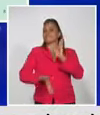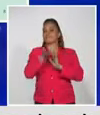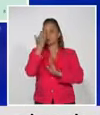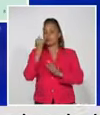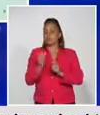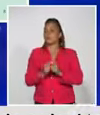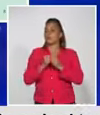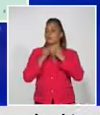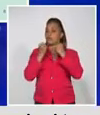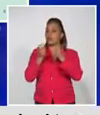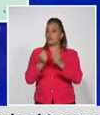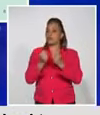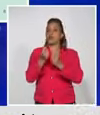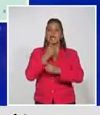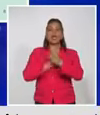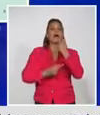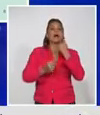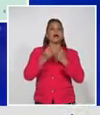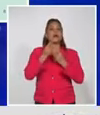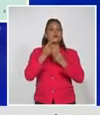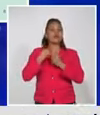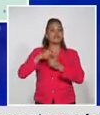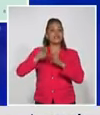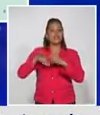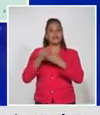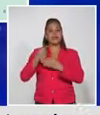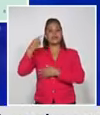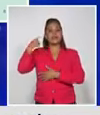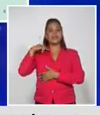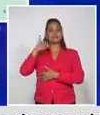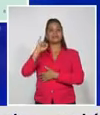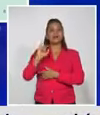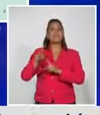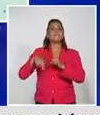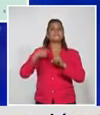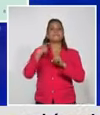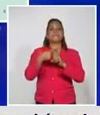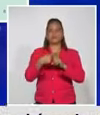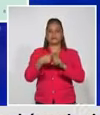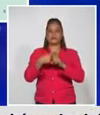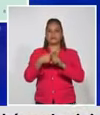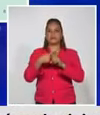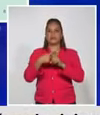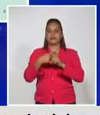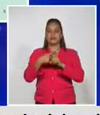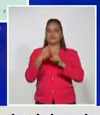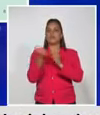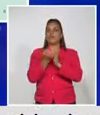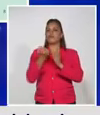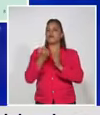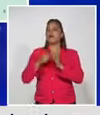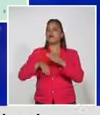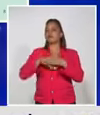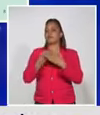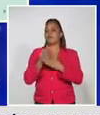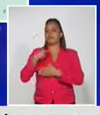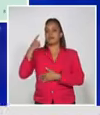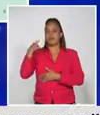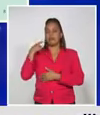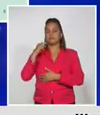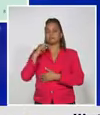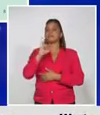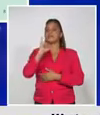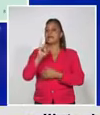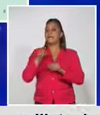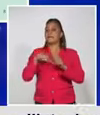elevada, incluso en el día de ayer con 6 casos más de los que se habían diagnosticado el día anterior,